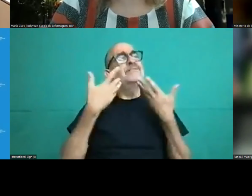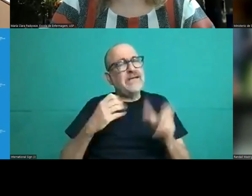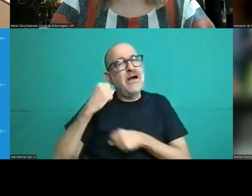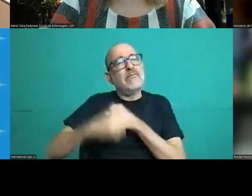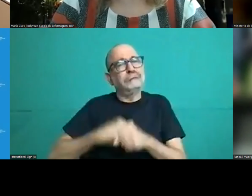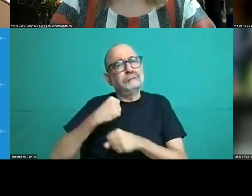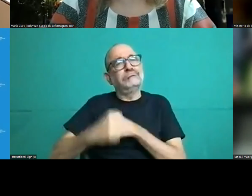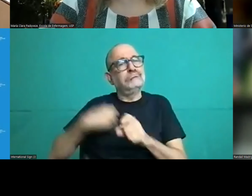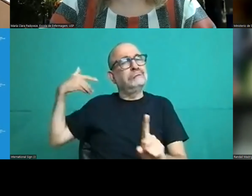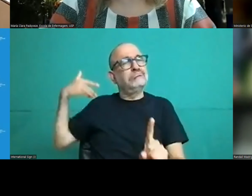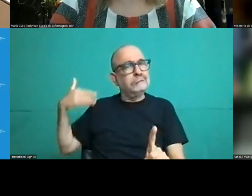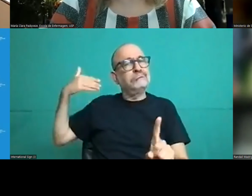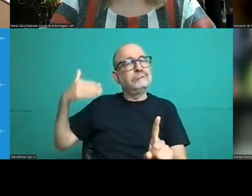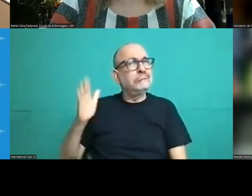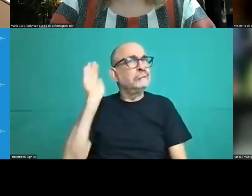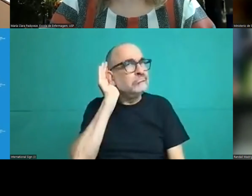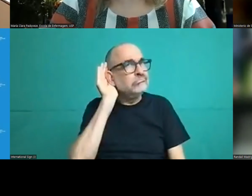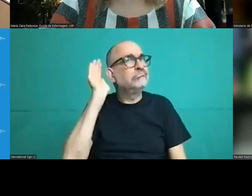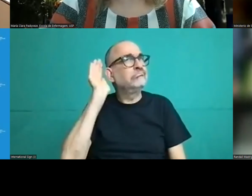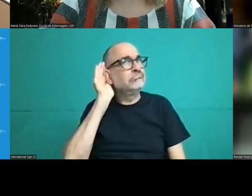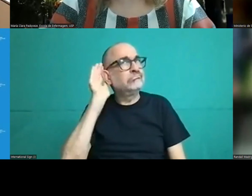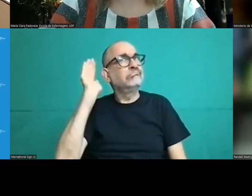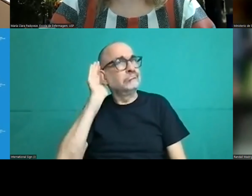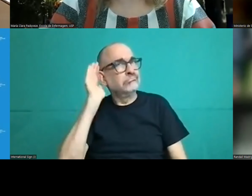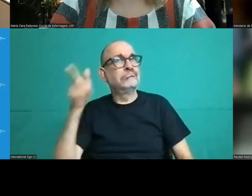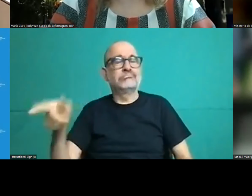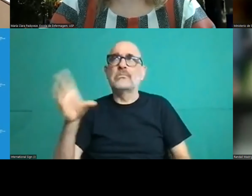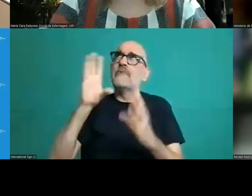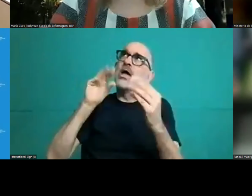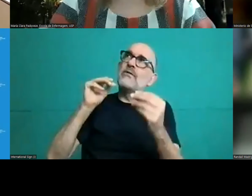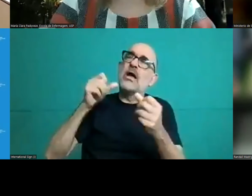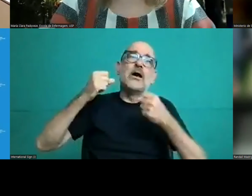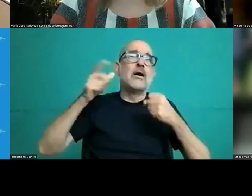paciente, de todo para el paciente, pero sin el paciente. Parece que,